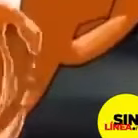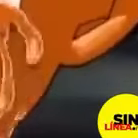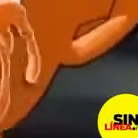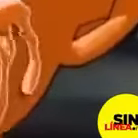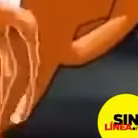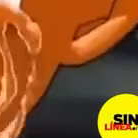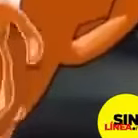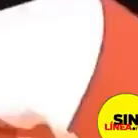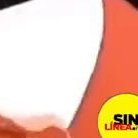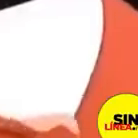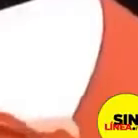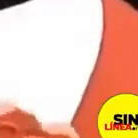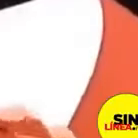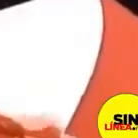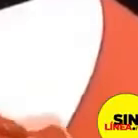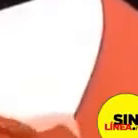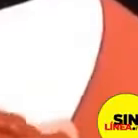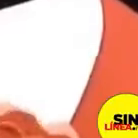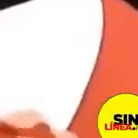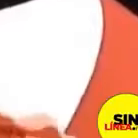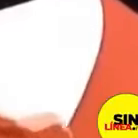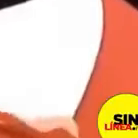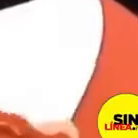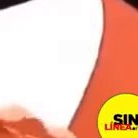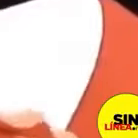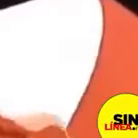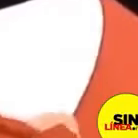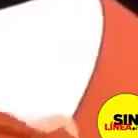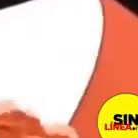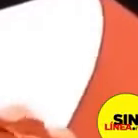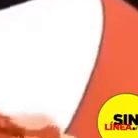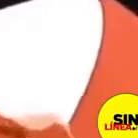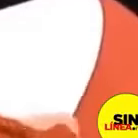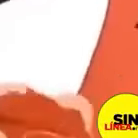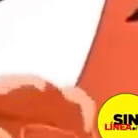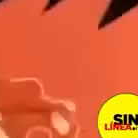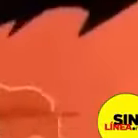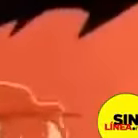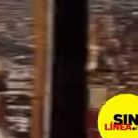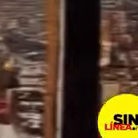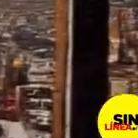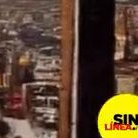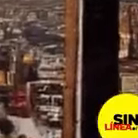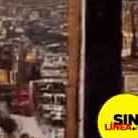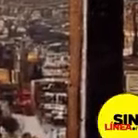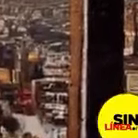No. Por completo. No lloraré. Me jubilo.